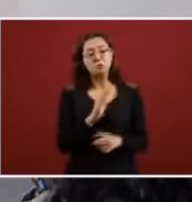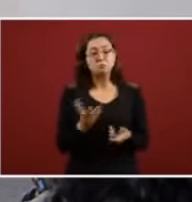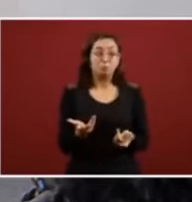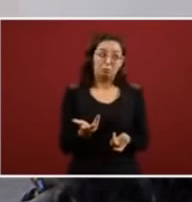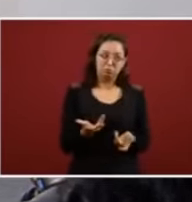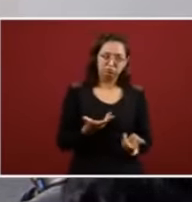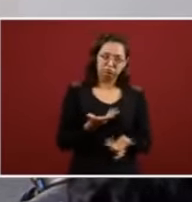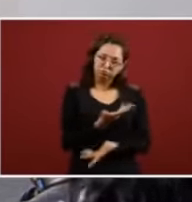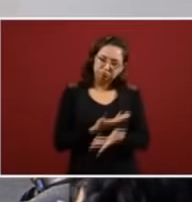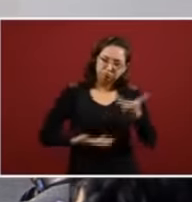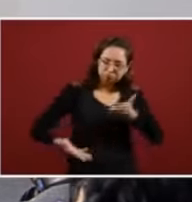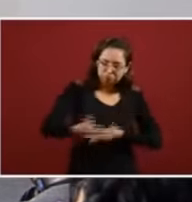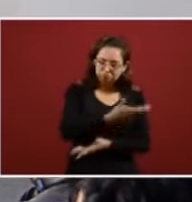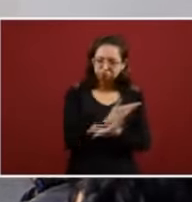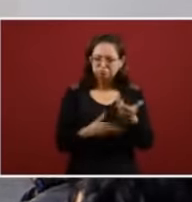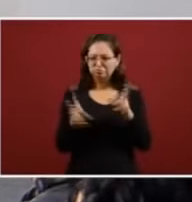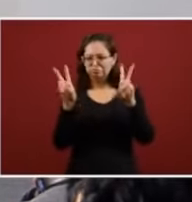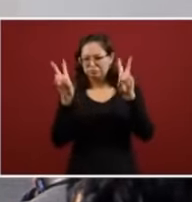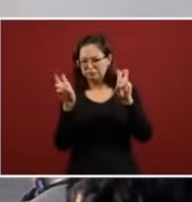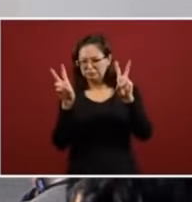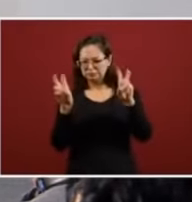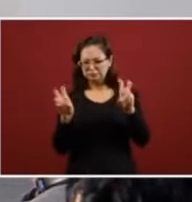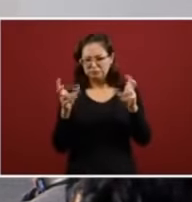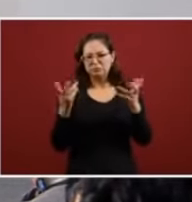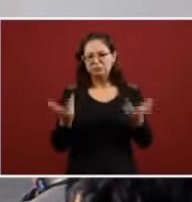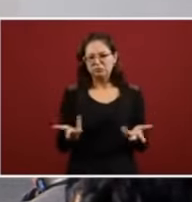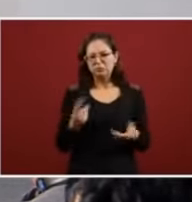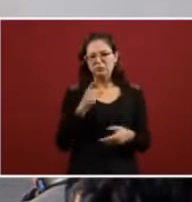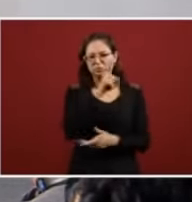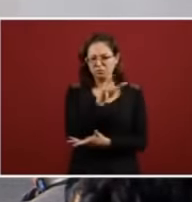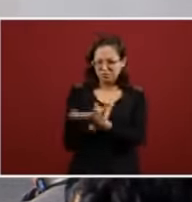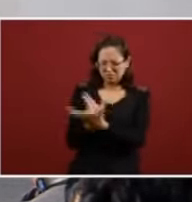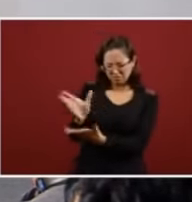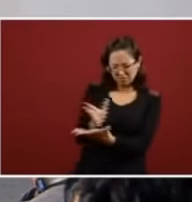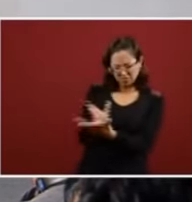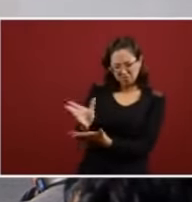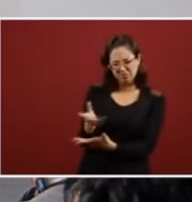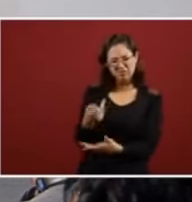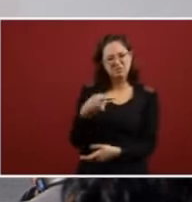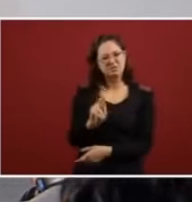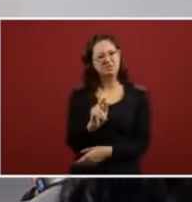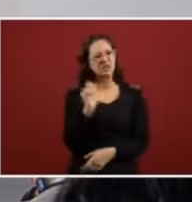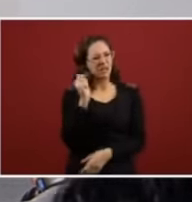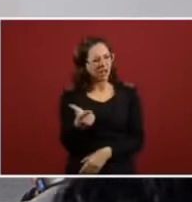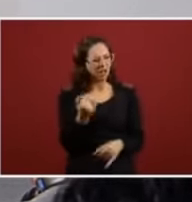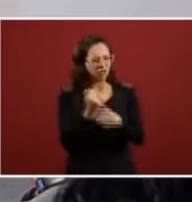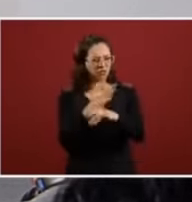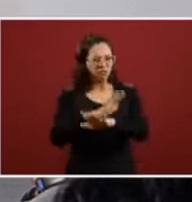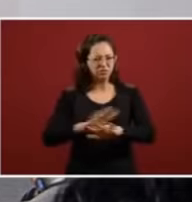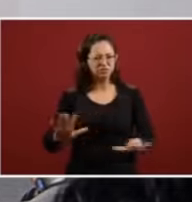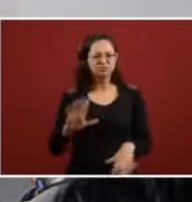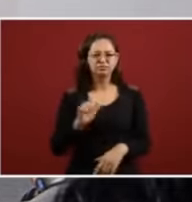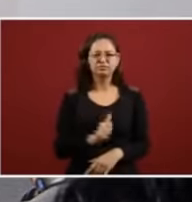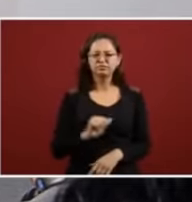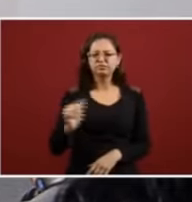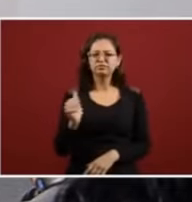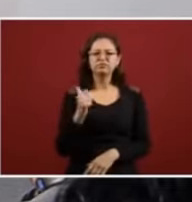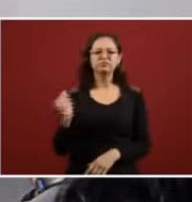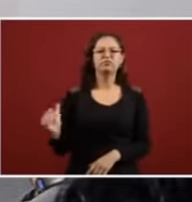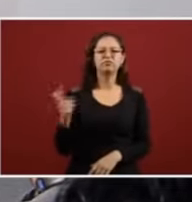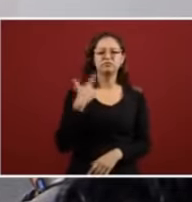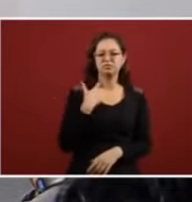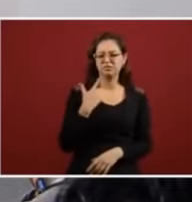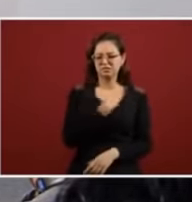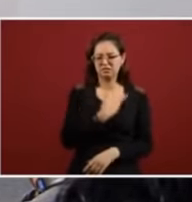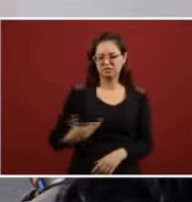y también manteniendo una distancia del intervencionismo cuando menos tener información de expresidentes y de sus